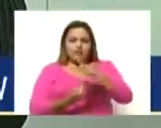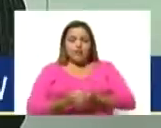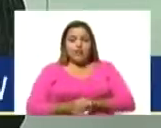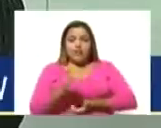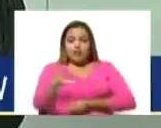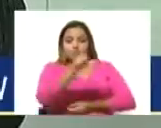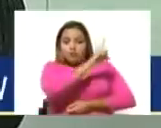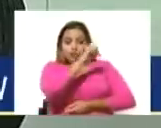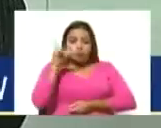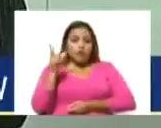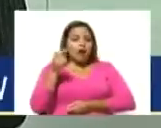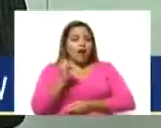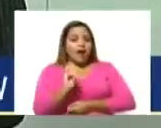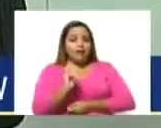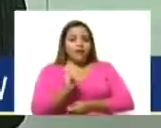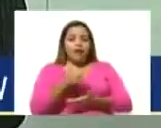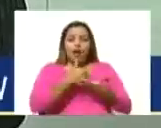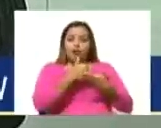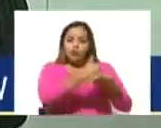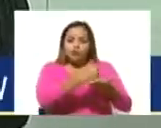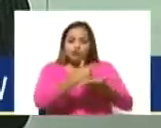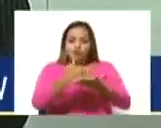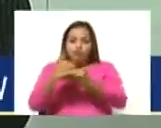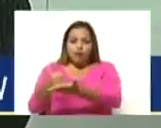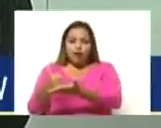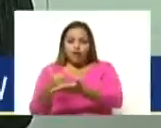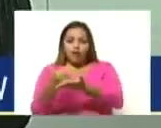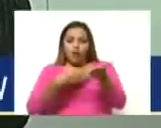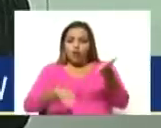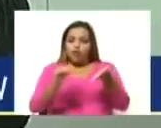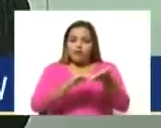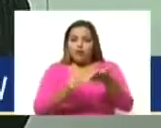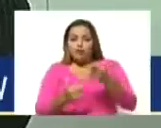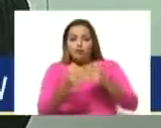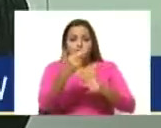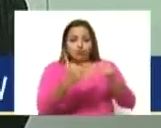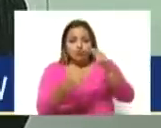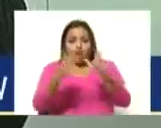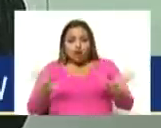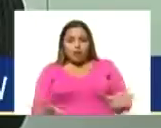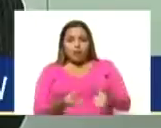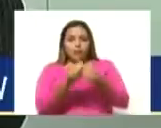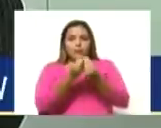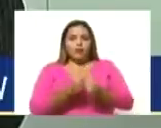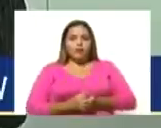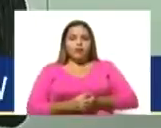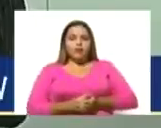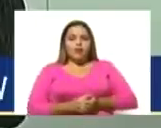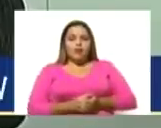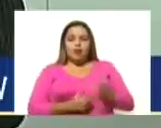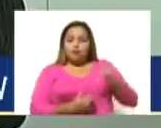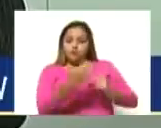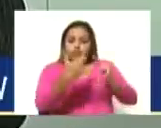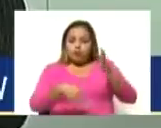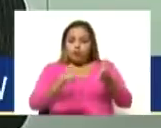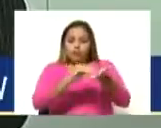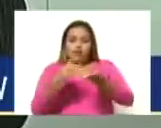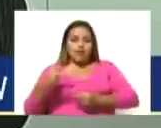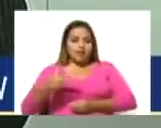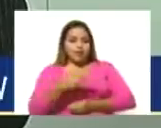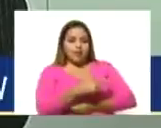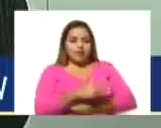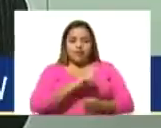PSU han ayudado a la reconstrucción y acompañado a la reconstrucción en las Tejerías? La segunda